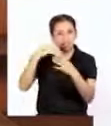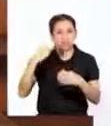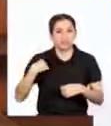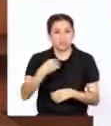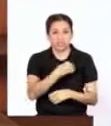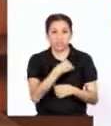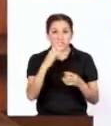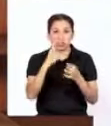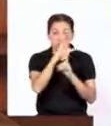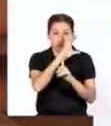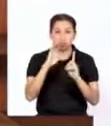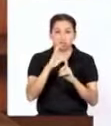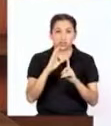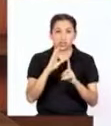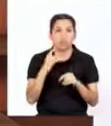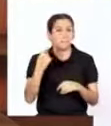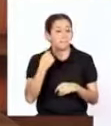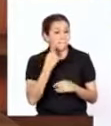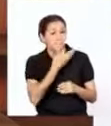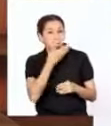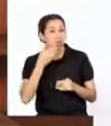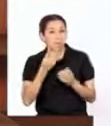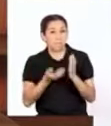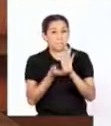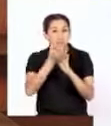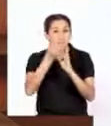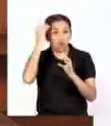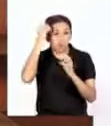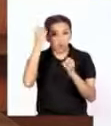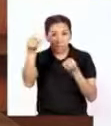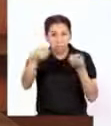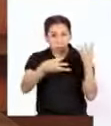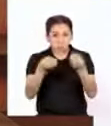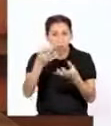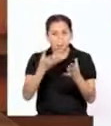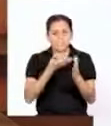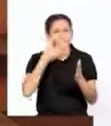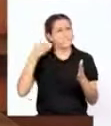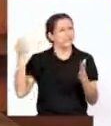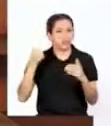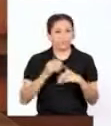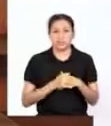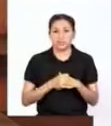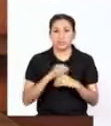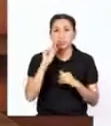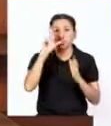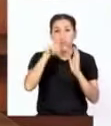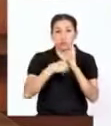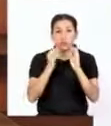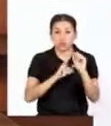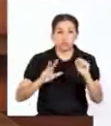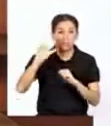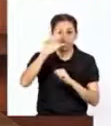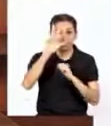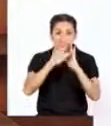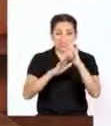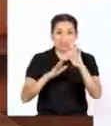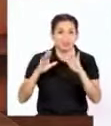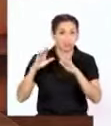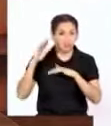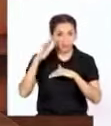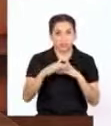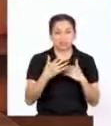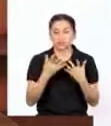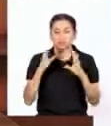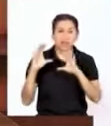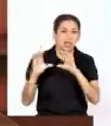Mientras más opiniones especializadas recibamos, mejor. Luego pasamos a la tercera actividad de este